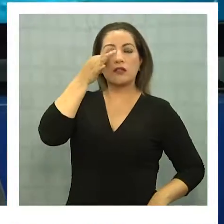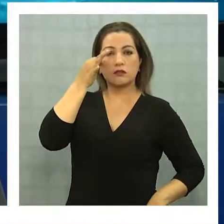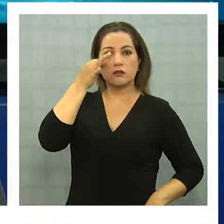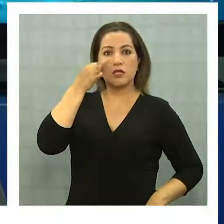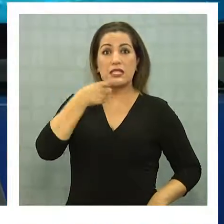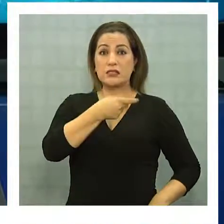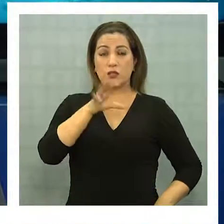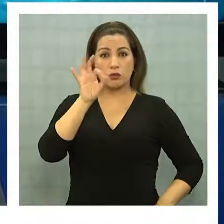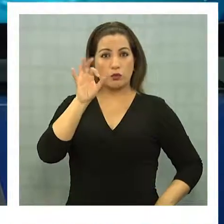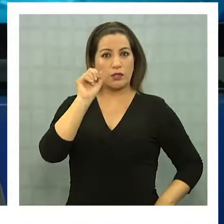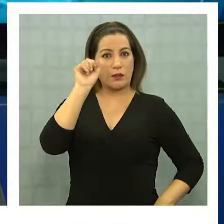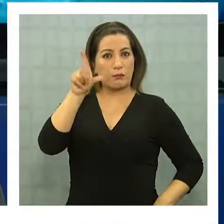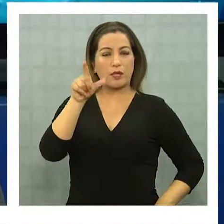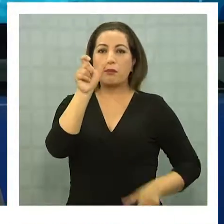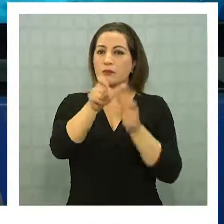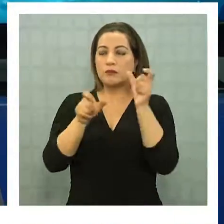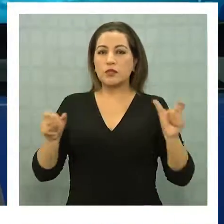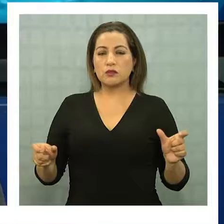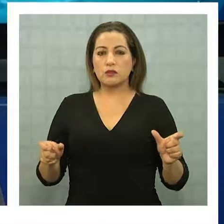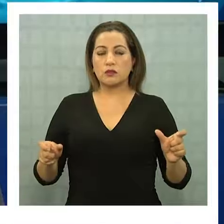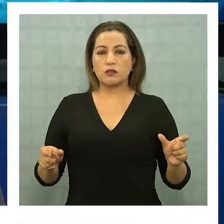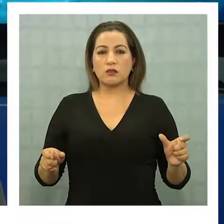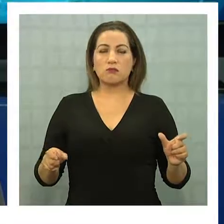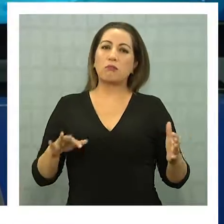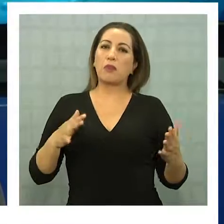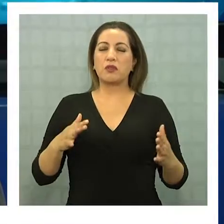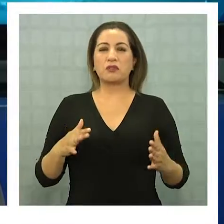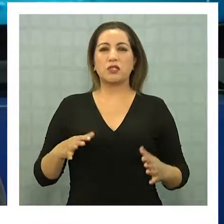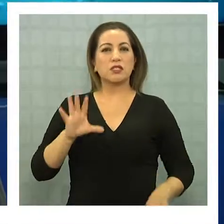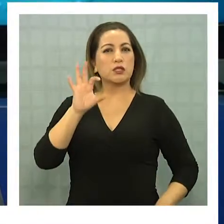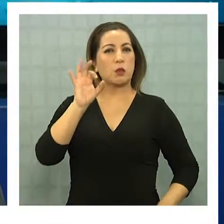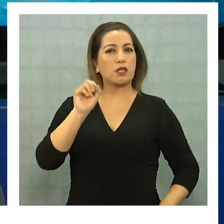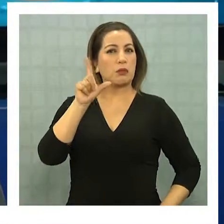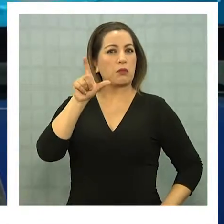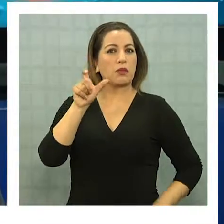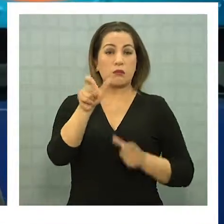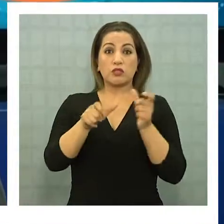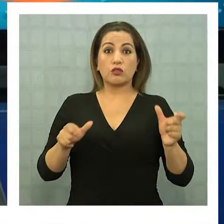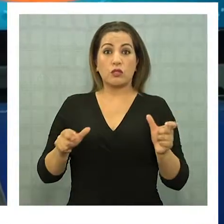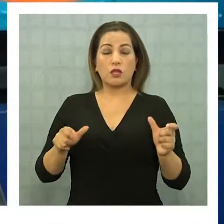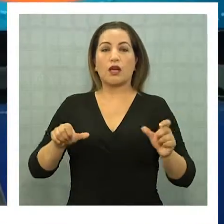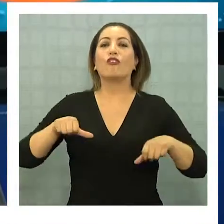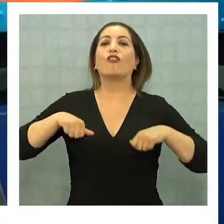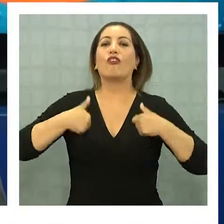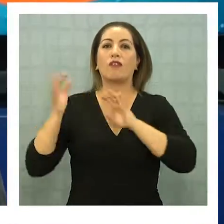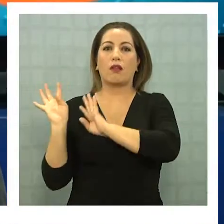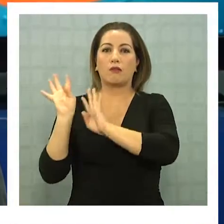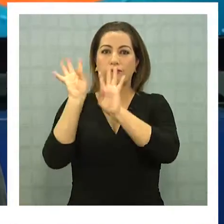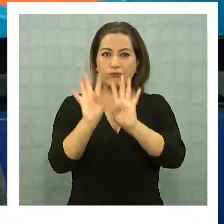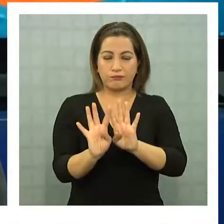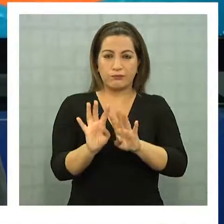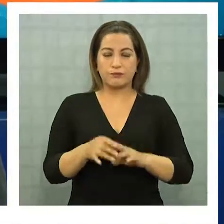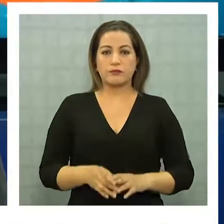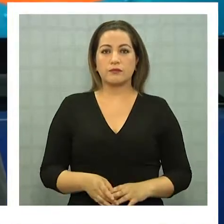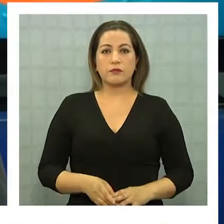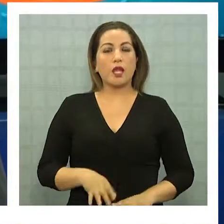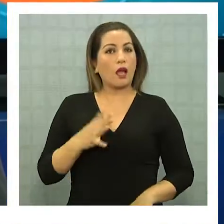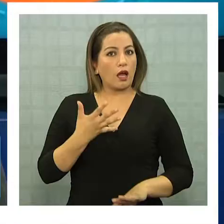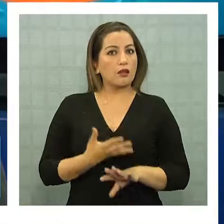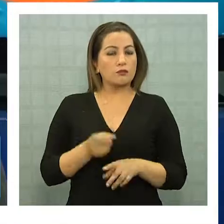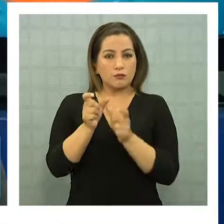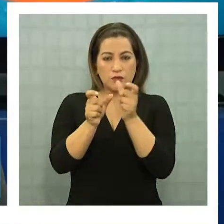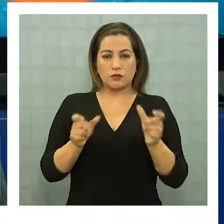esas 150.000 personas, un tercio, más o menos 50.000, son jóvenes. ¿Ya? Okay. Claro que